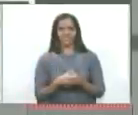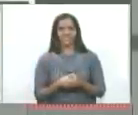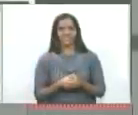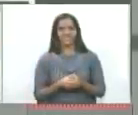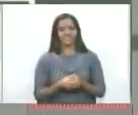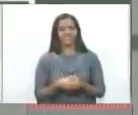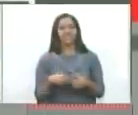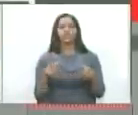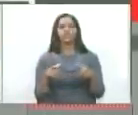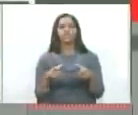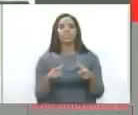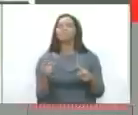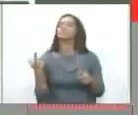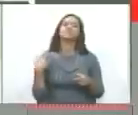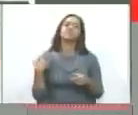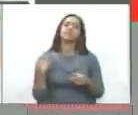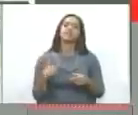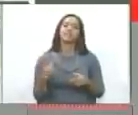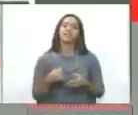Un CD. Presidente, es...